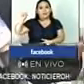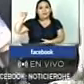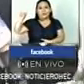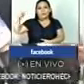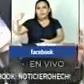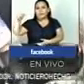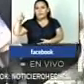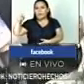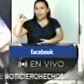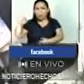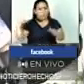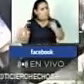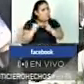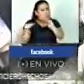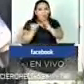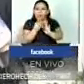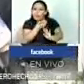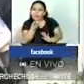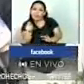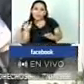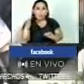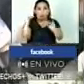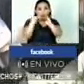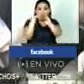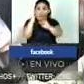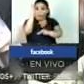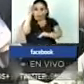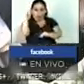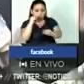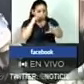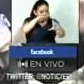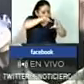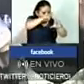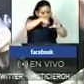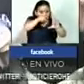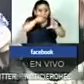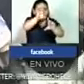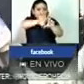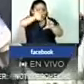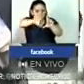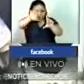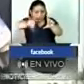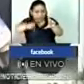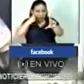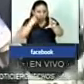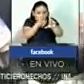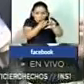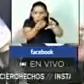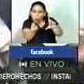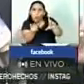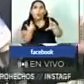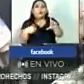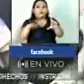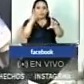parecido a nosotros, ya teníamos de alguna manera la curva de los crecimientos de los casos de COVID-19. Se había